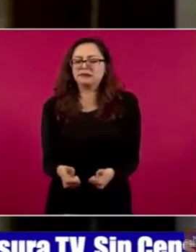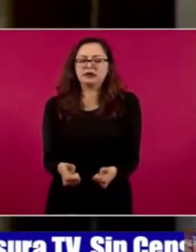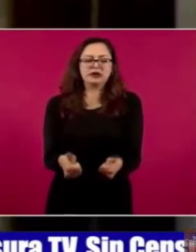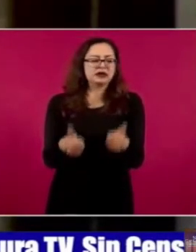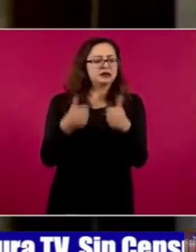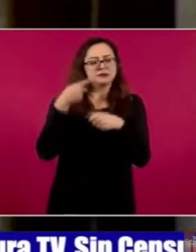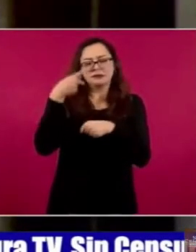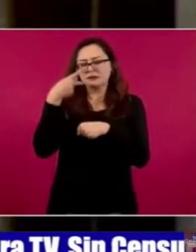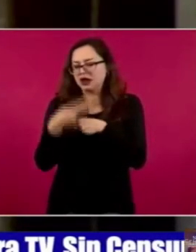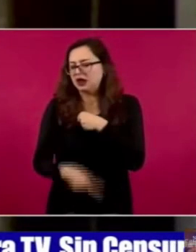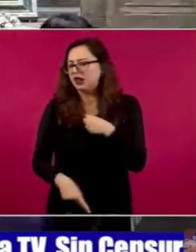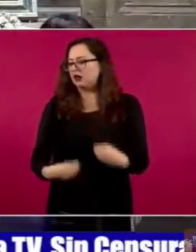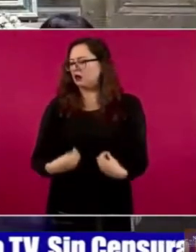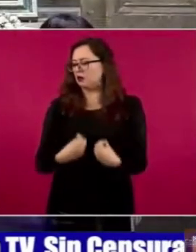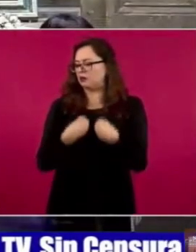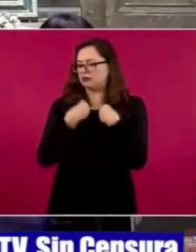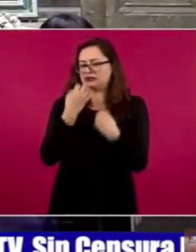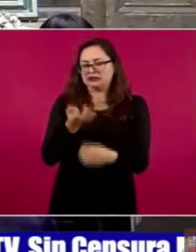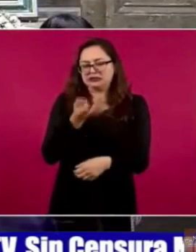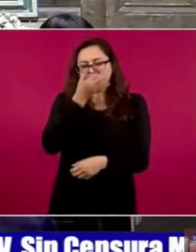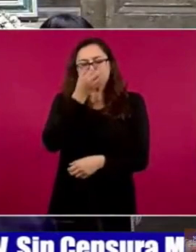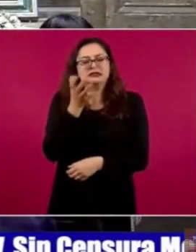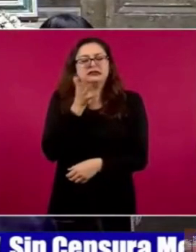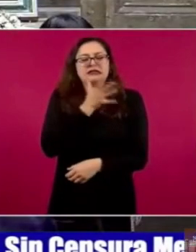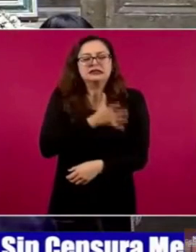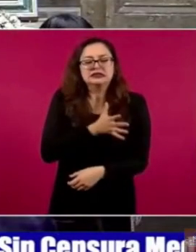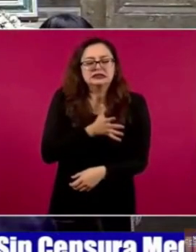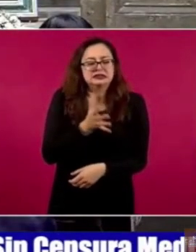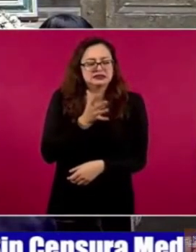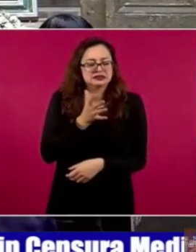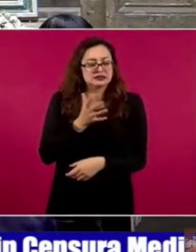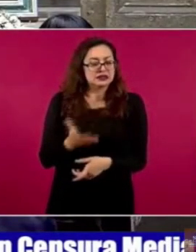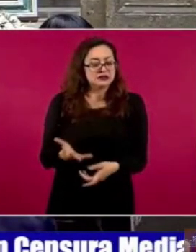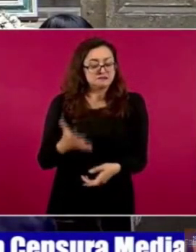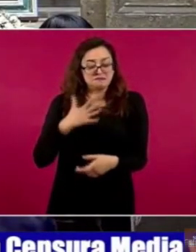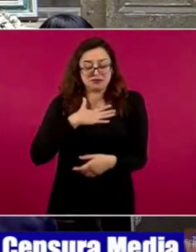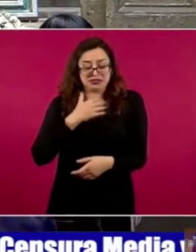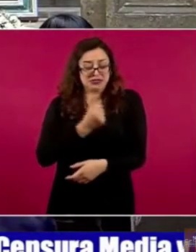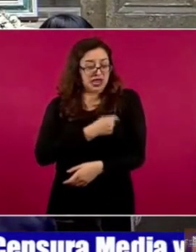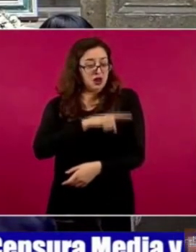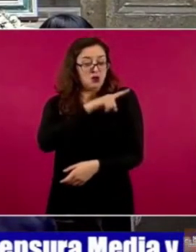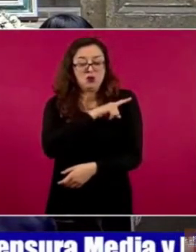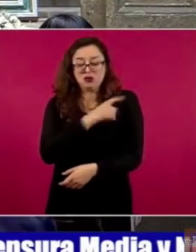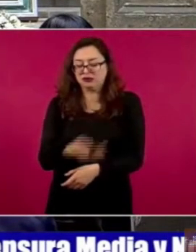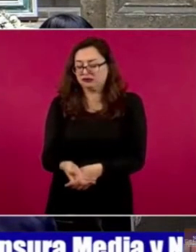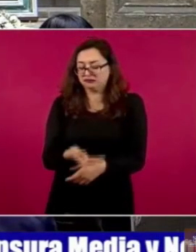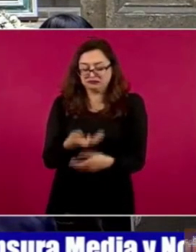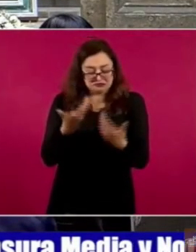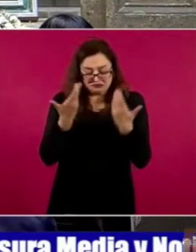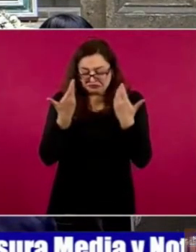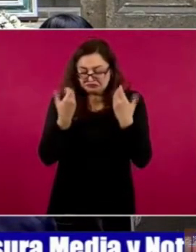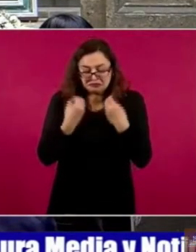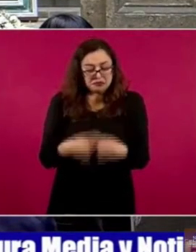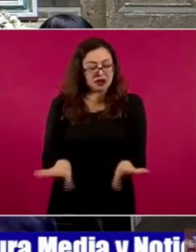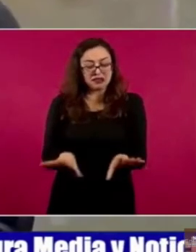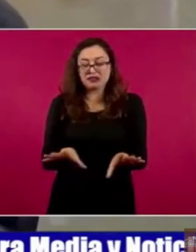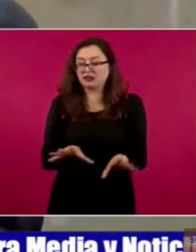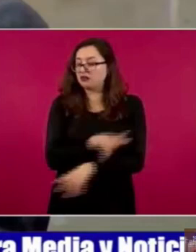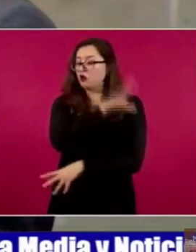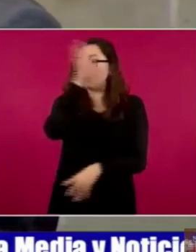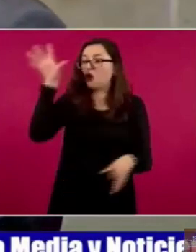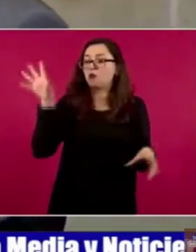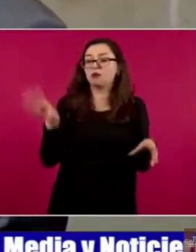peligro muchas veces. He perdido mi salud. En fin, he perdido todo.